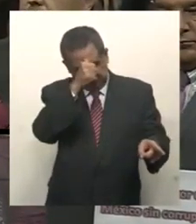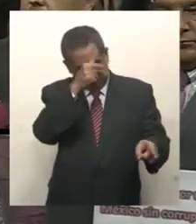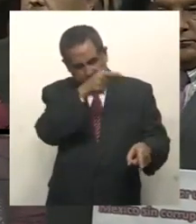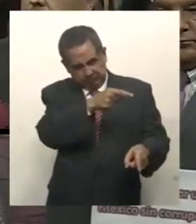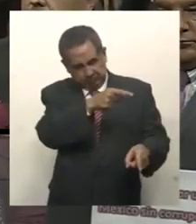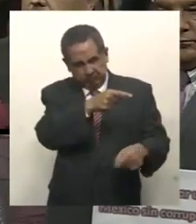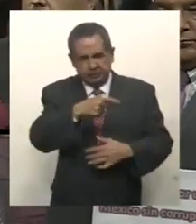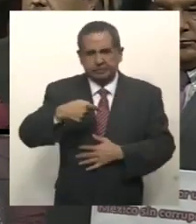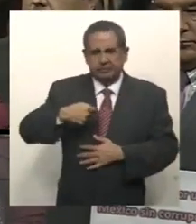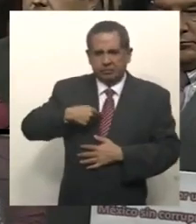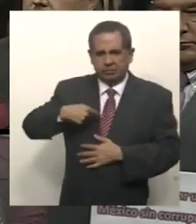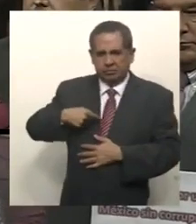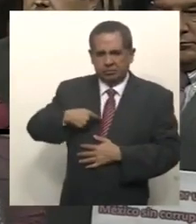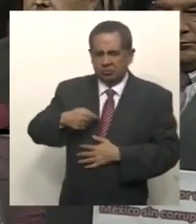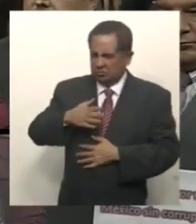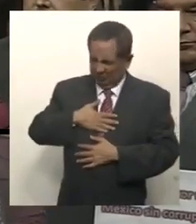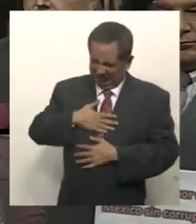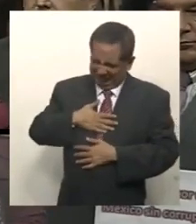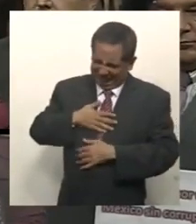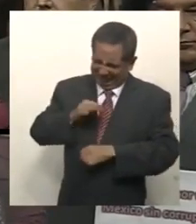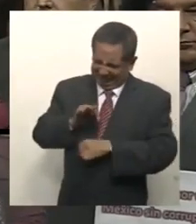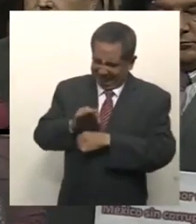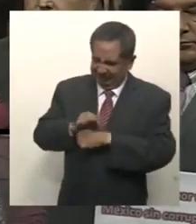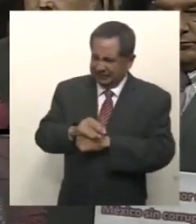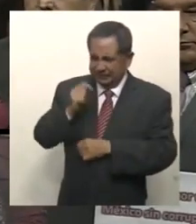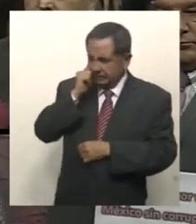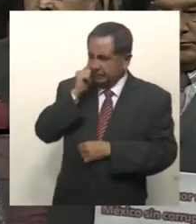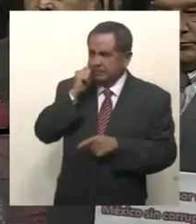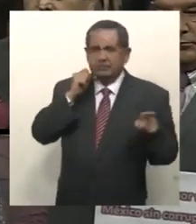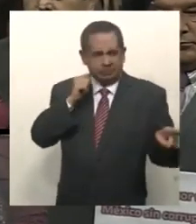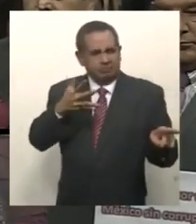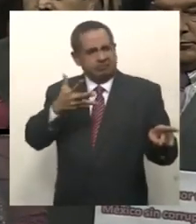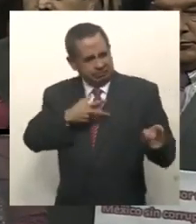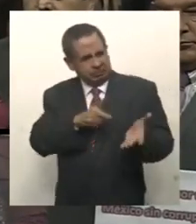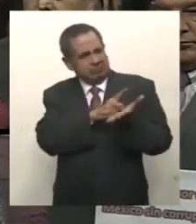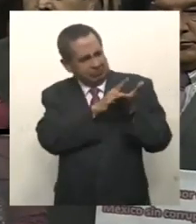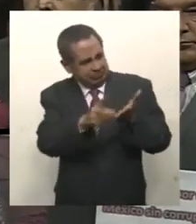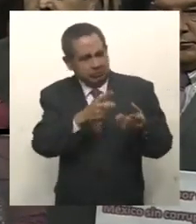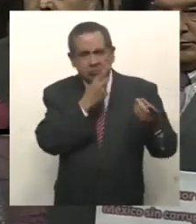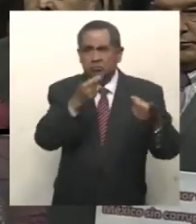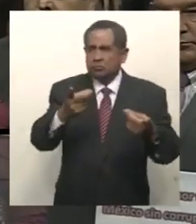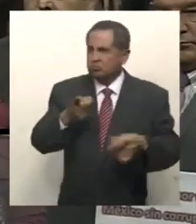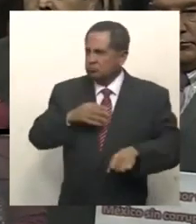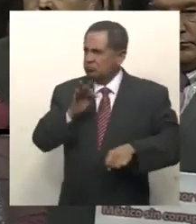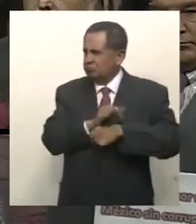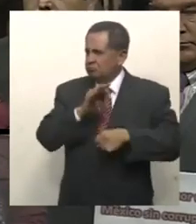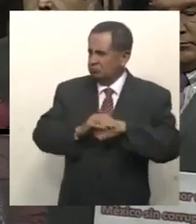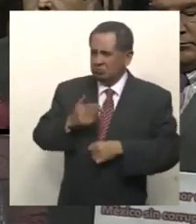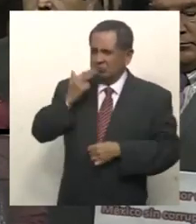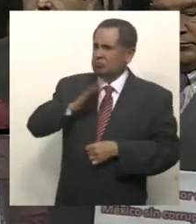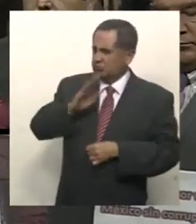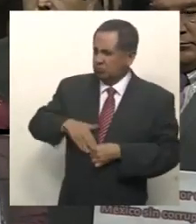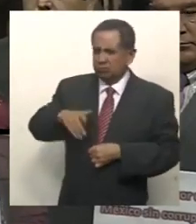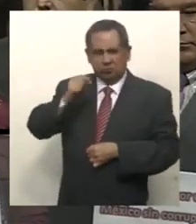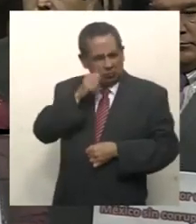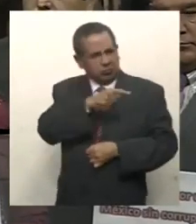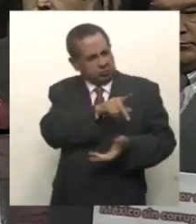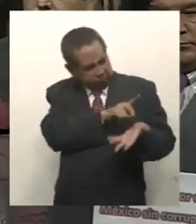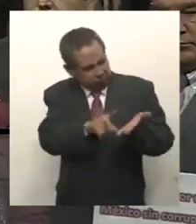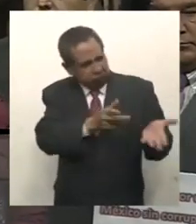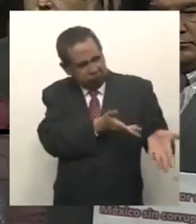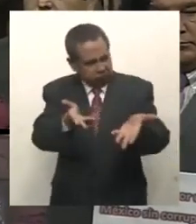muerte defenderé tu derecho a decirlo. Y por eso